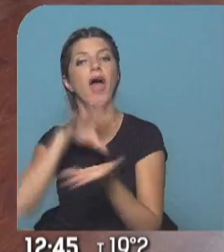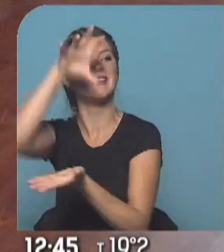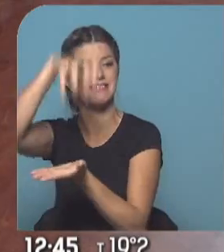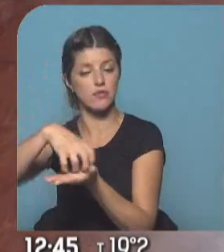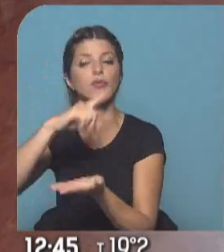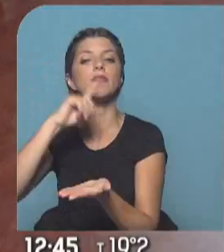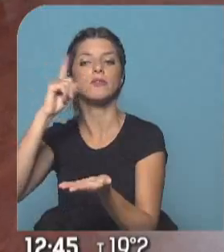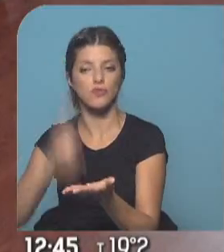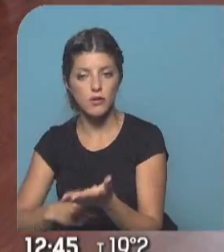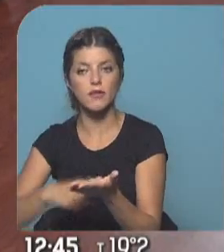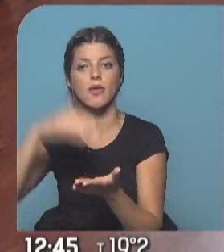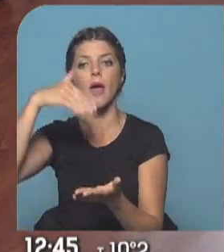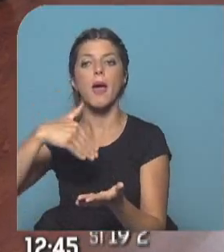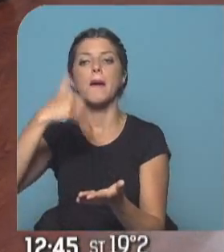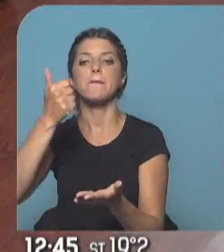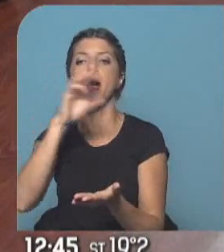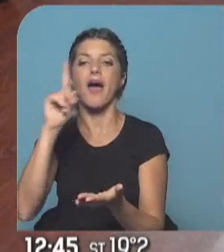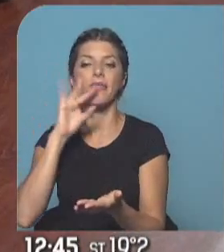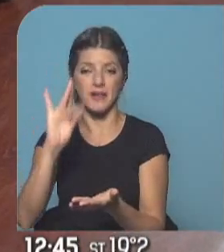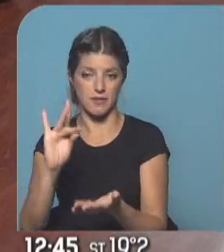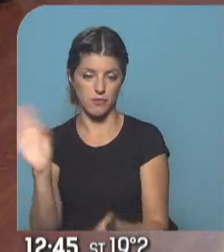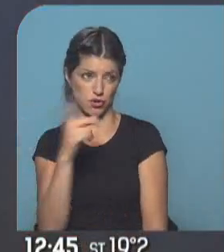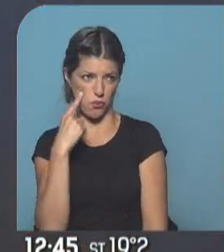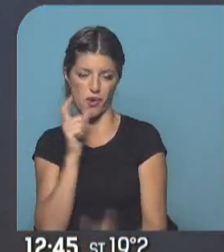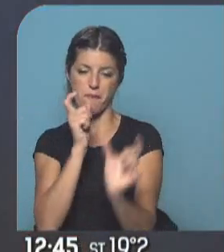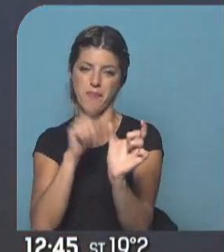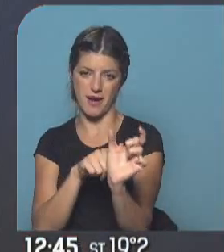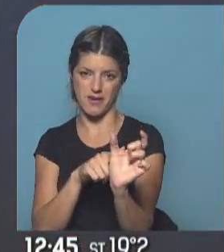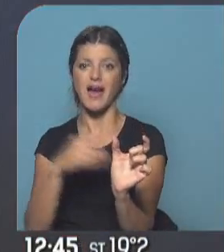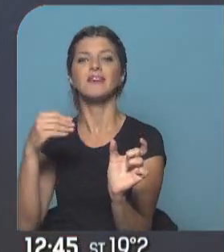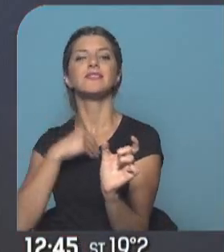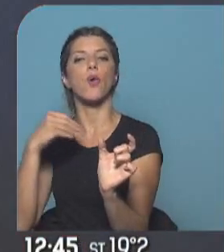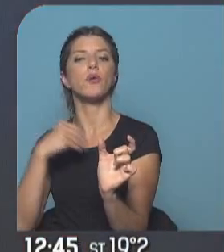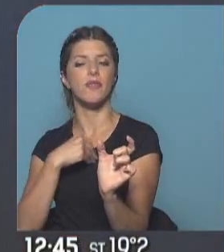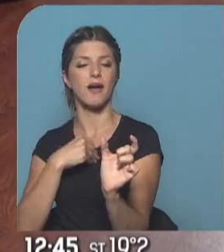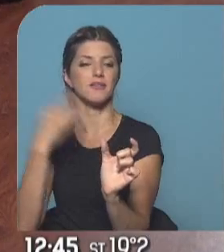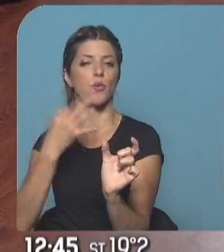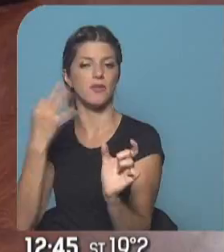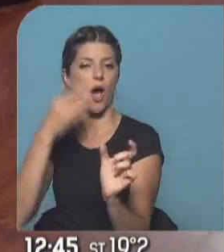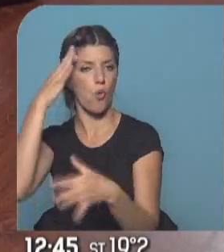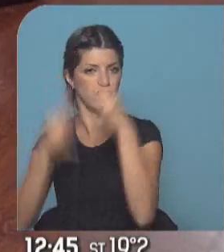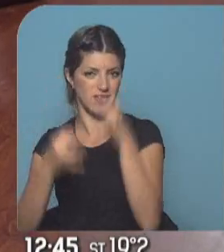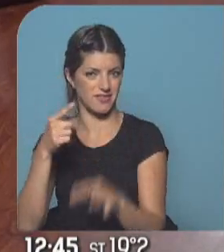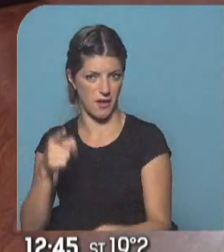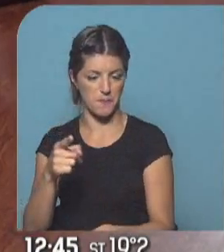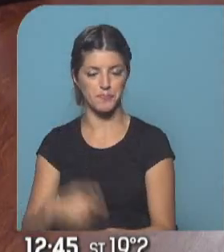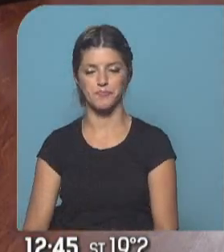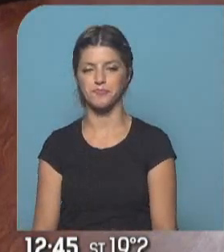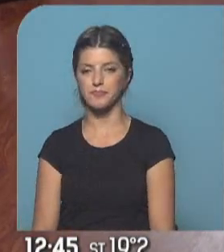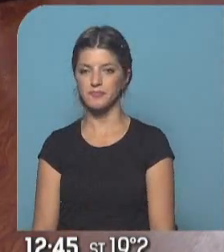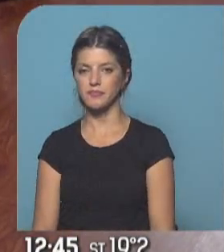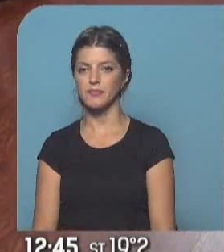se trasladó a Madrid porque les da, conocemos la palabrita, seguridad jurídica. Y el que no tiene la seguridad del